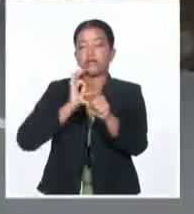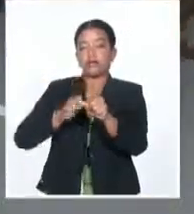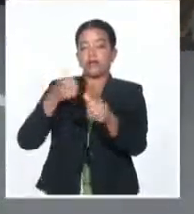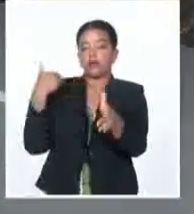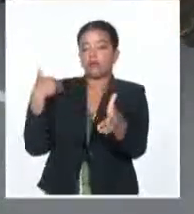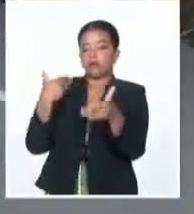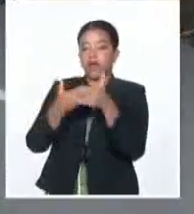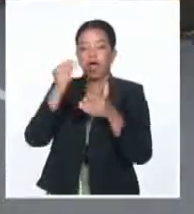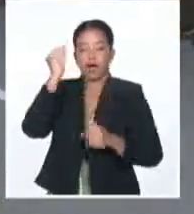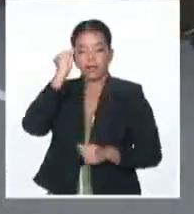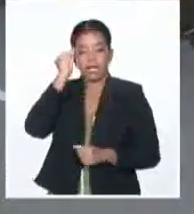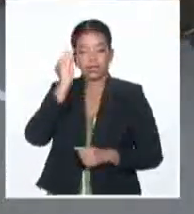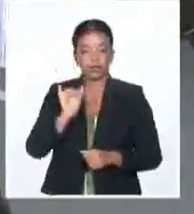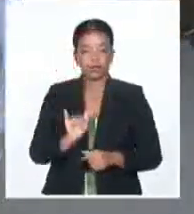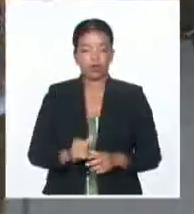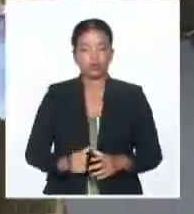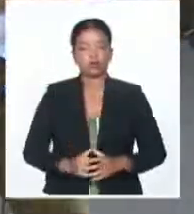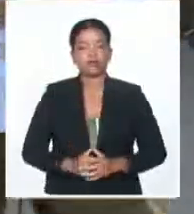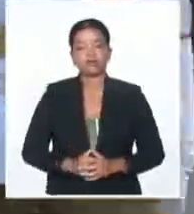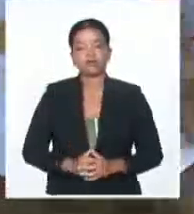Gómez.